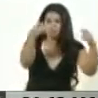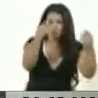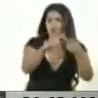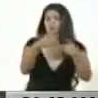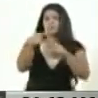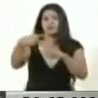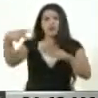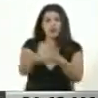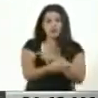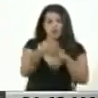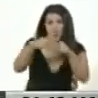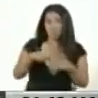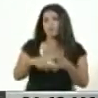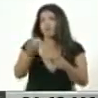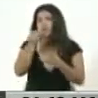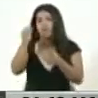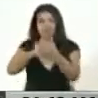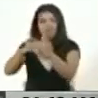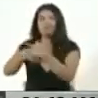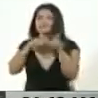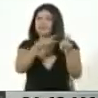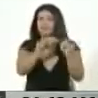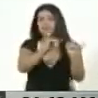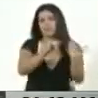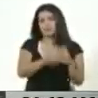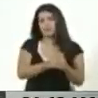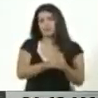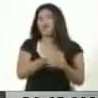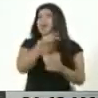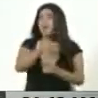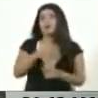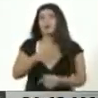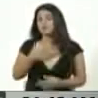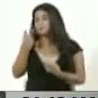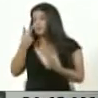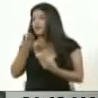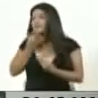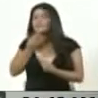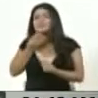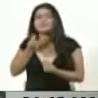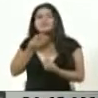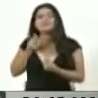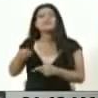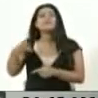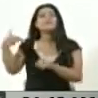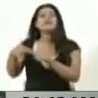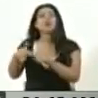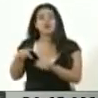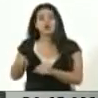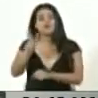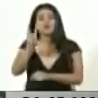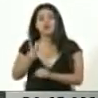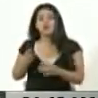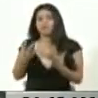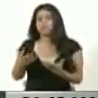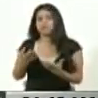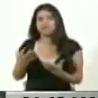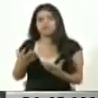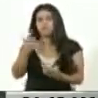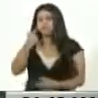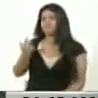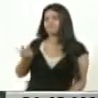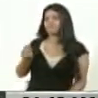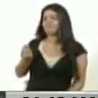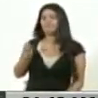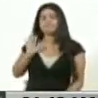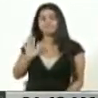grandes poderes transnacionales que vienen por el petróleo venezolano aplicar sobre el país. Por eso, y no solamente CNN, cuando